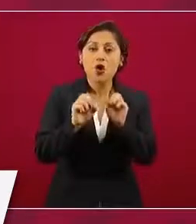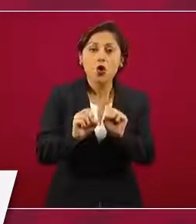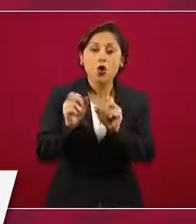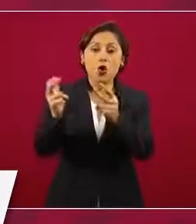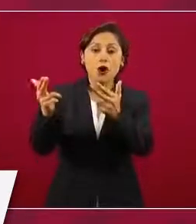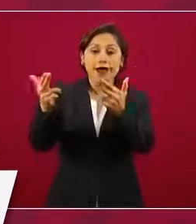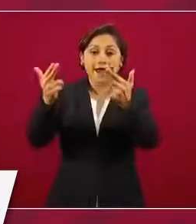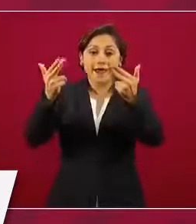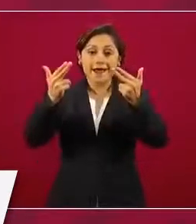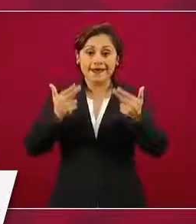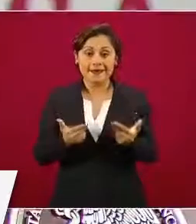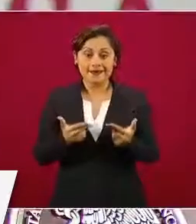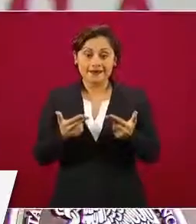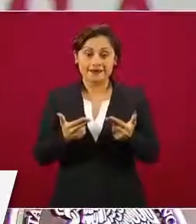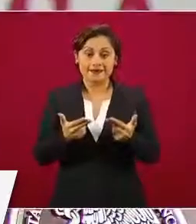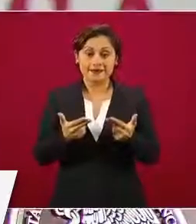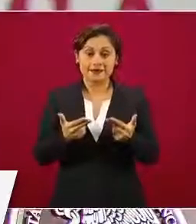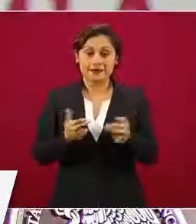y